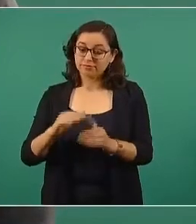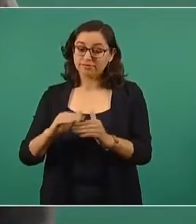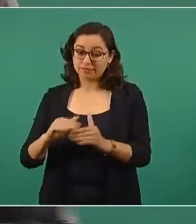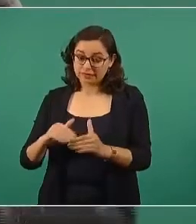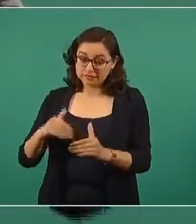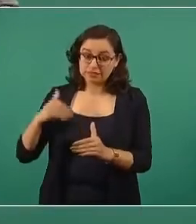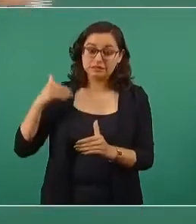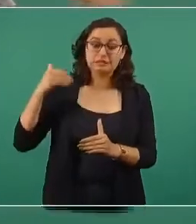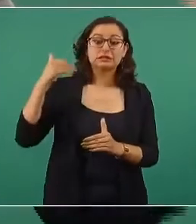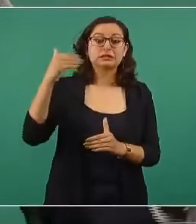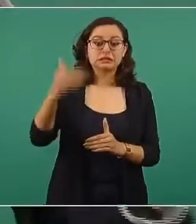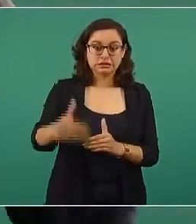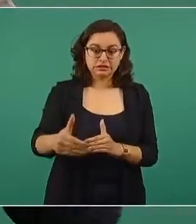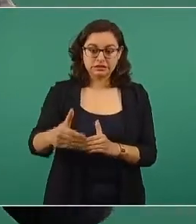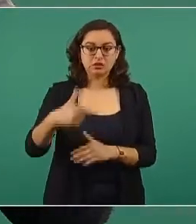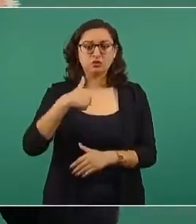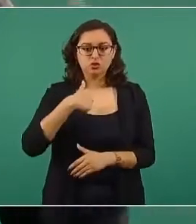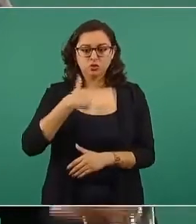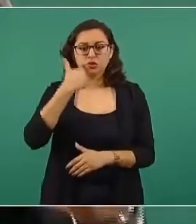hablar